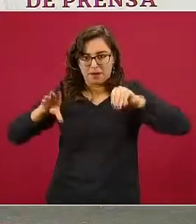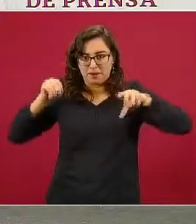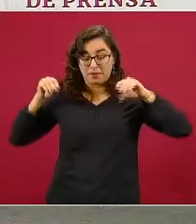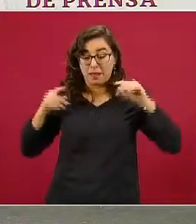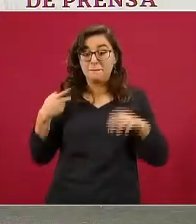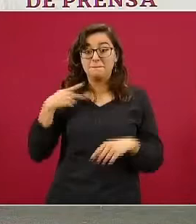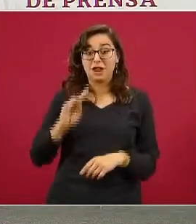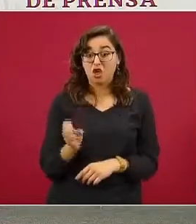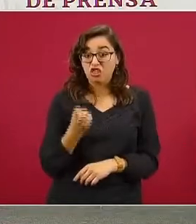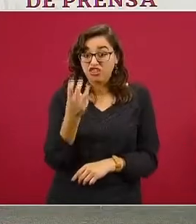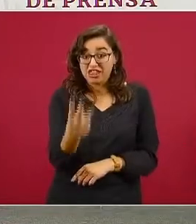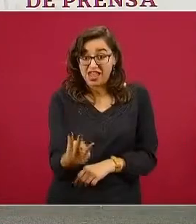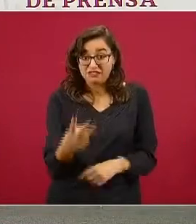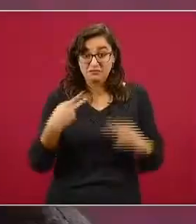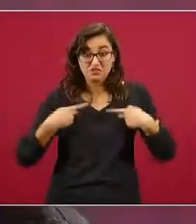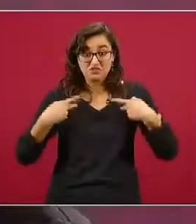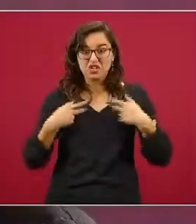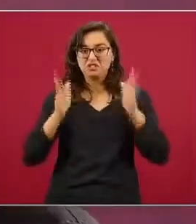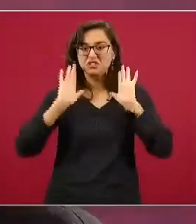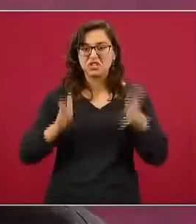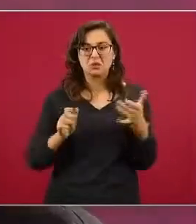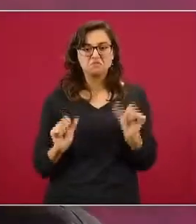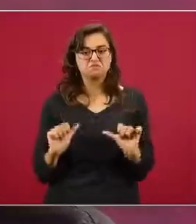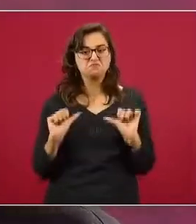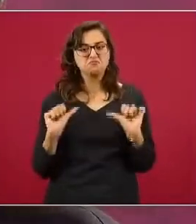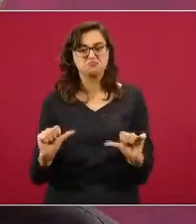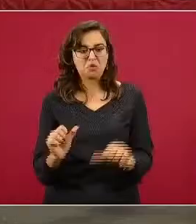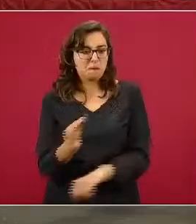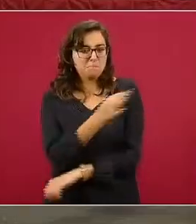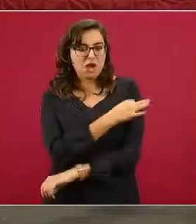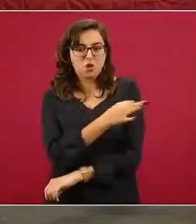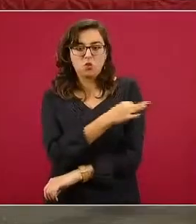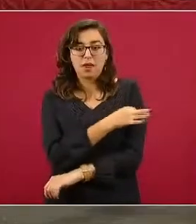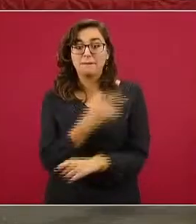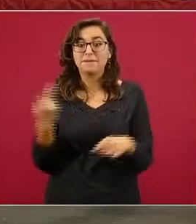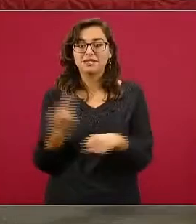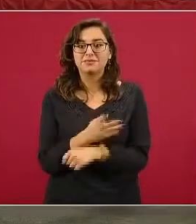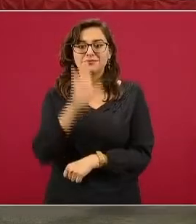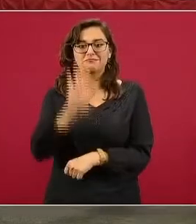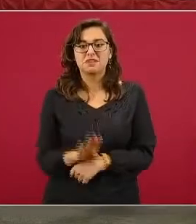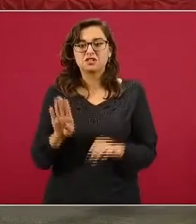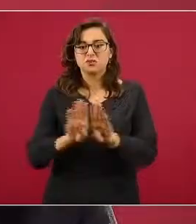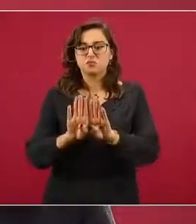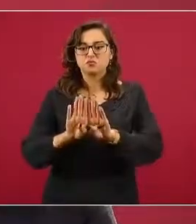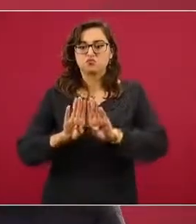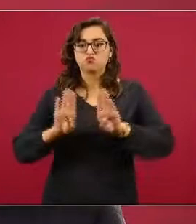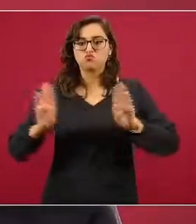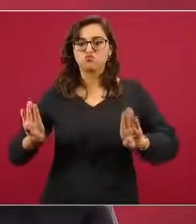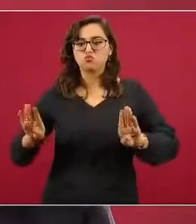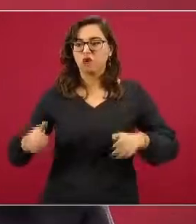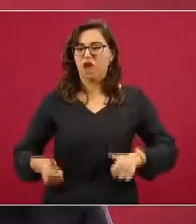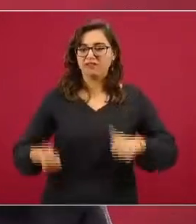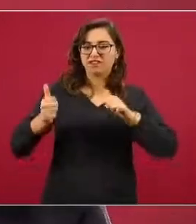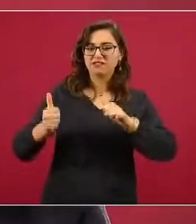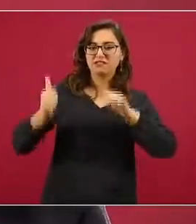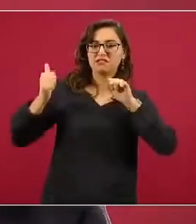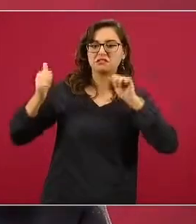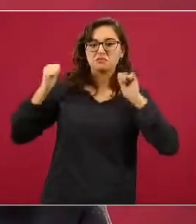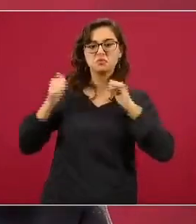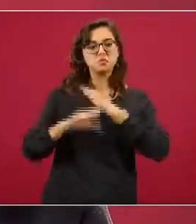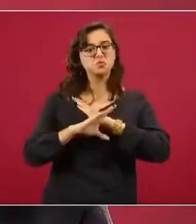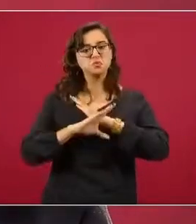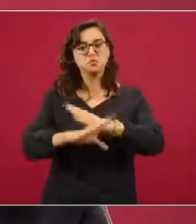personas de enfrente ya fueran inmunes, porque están vacunadas, establecen una barrera de protección hacia las personas que están